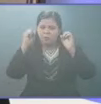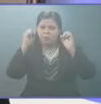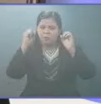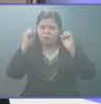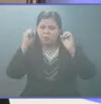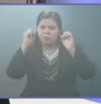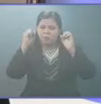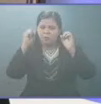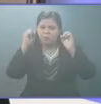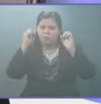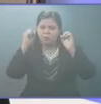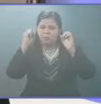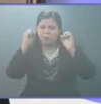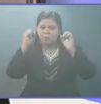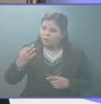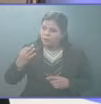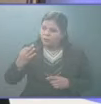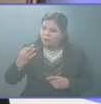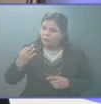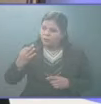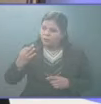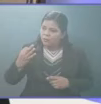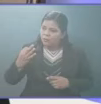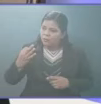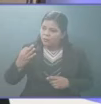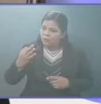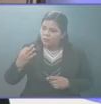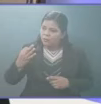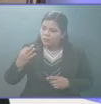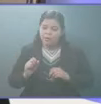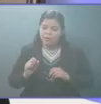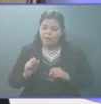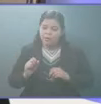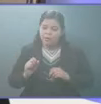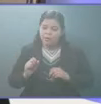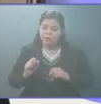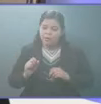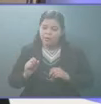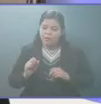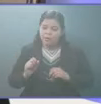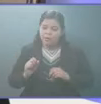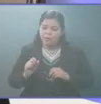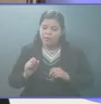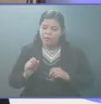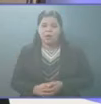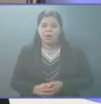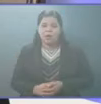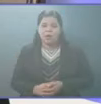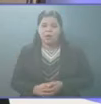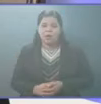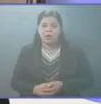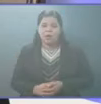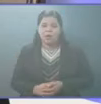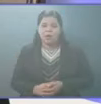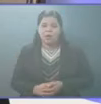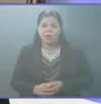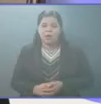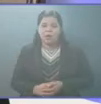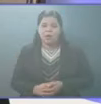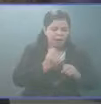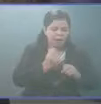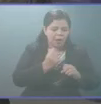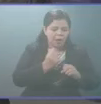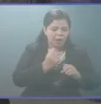¿verdad? Y que sean ejercicios útiles para poder promover su independencia. Pero no son ejercicios como hacer limpieza, o